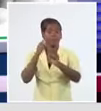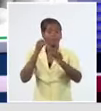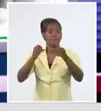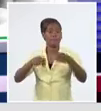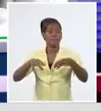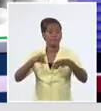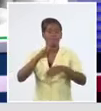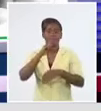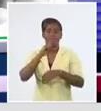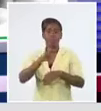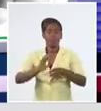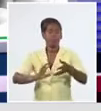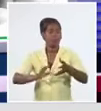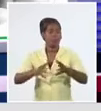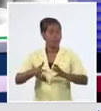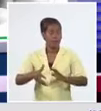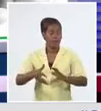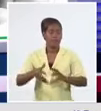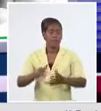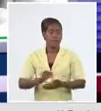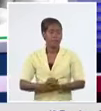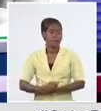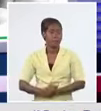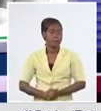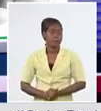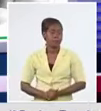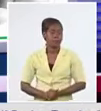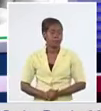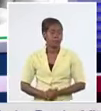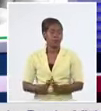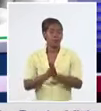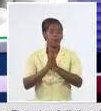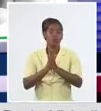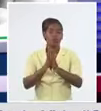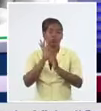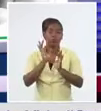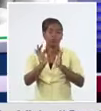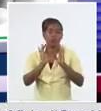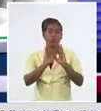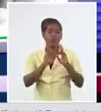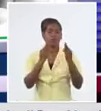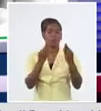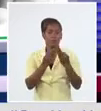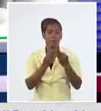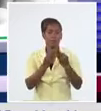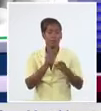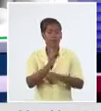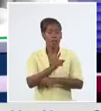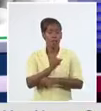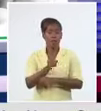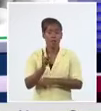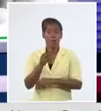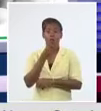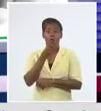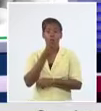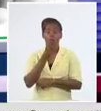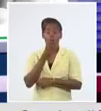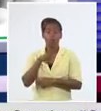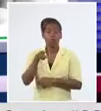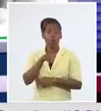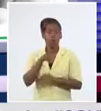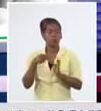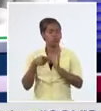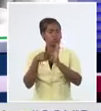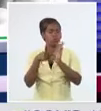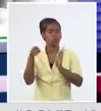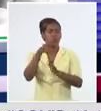muy delicado y sobre todo a alertar a la familia sobre el riesgo que conduce las